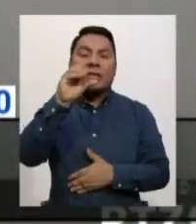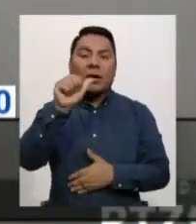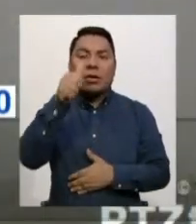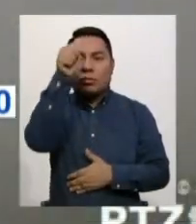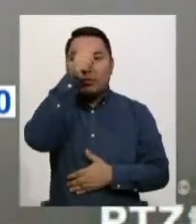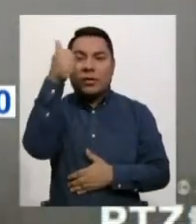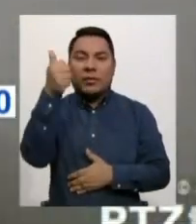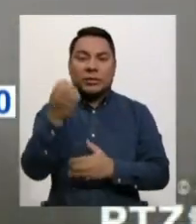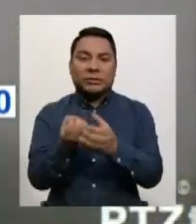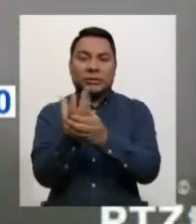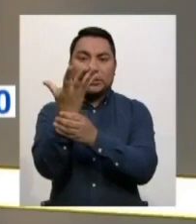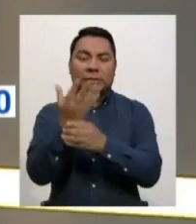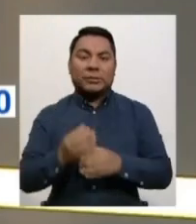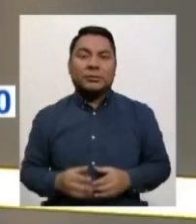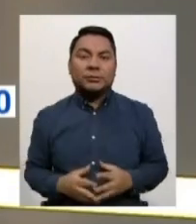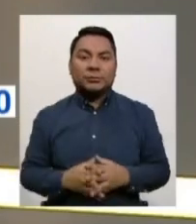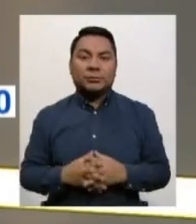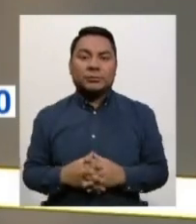septiembre.